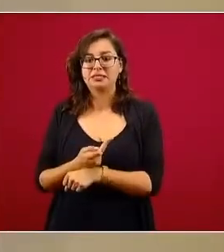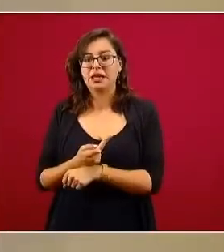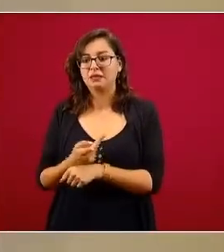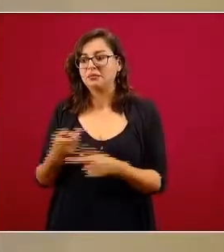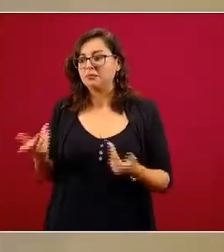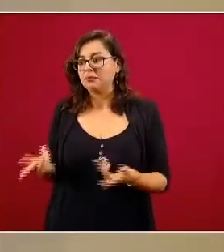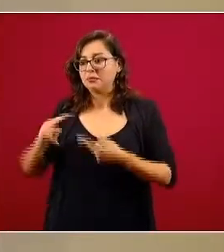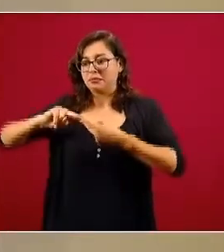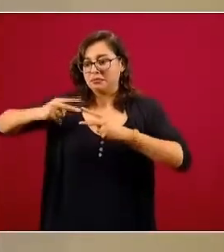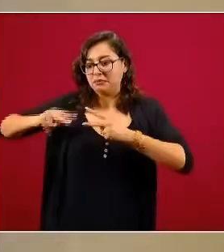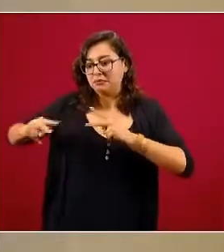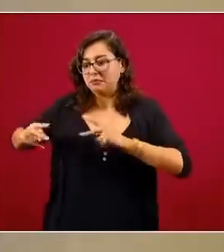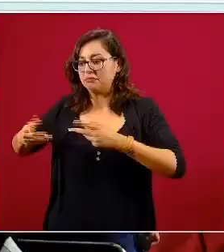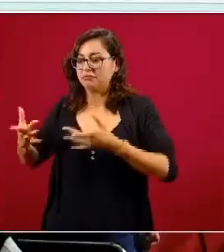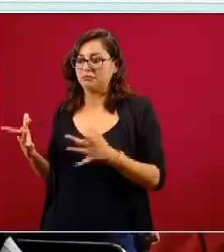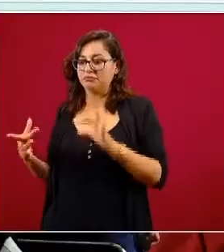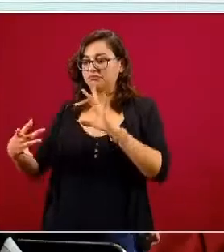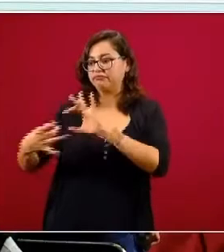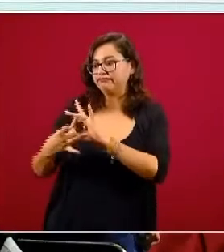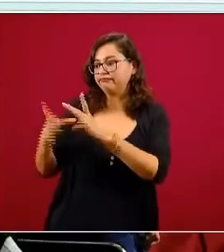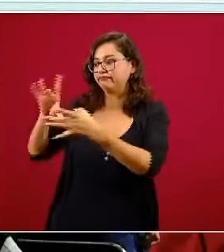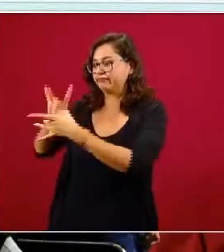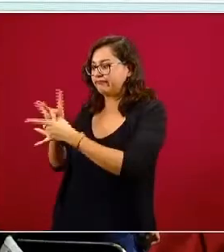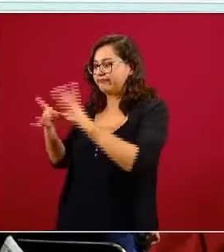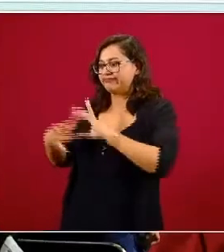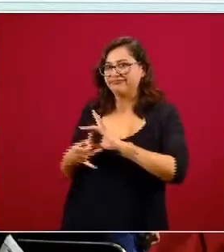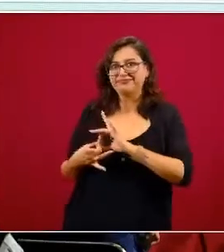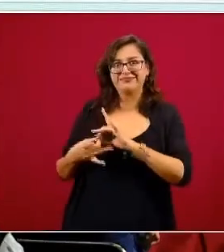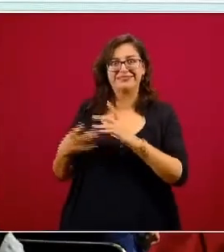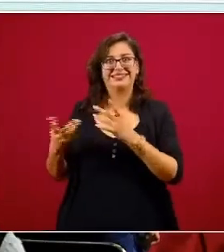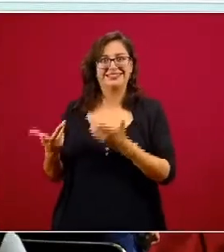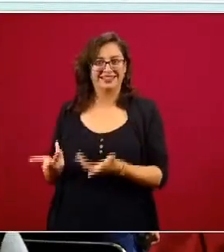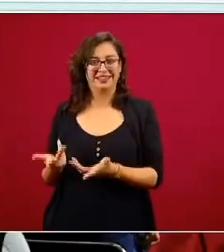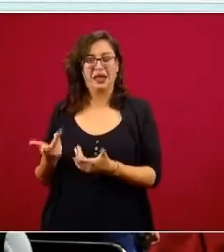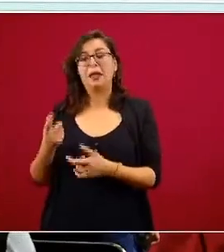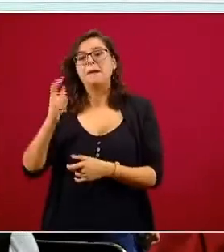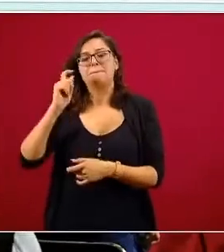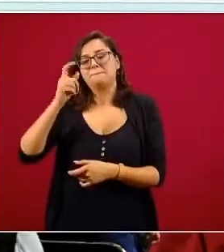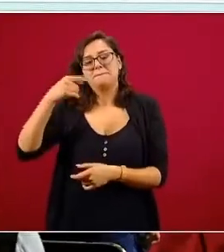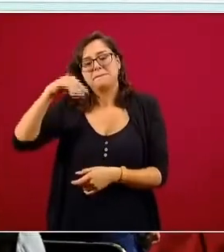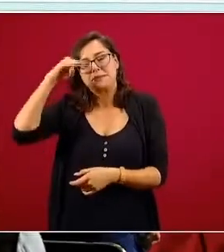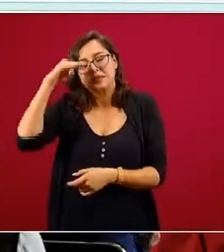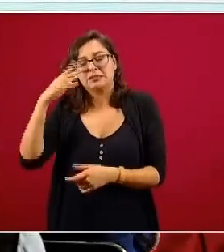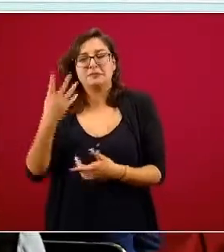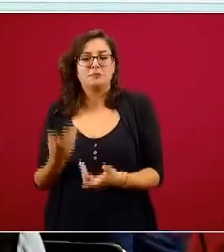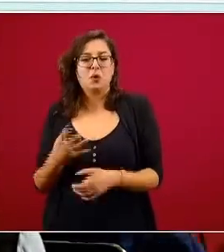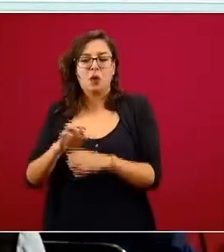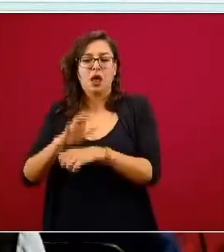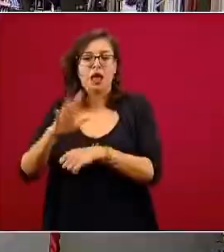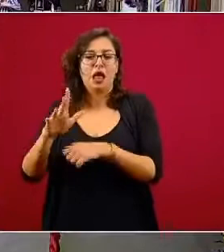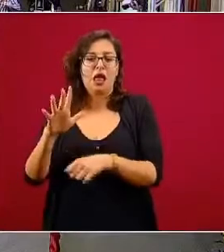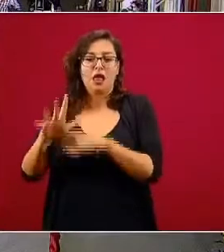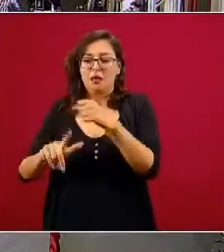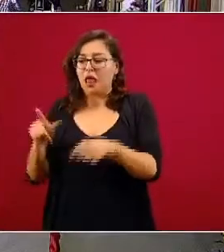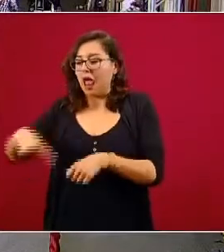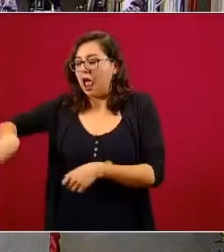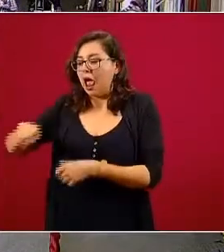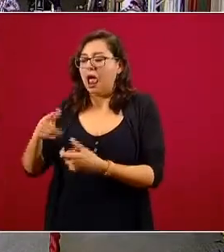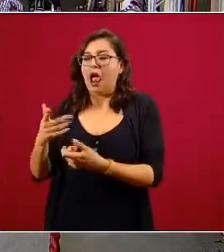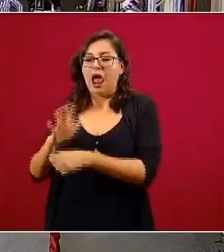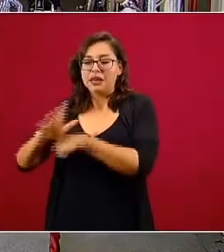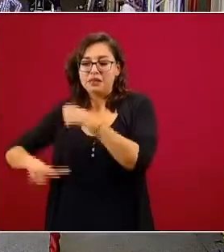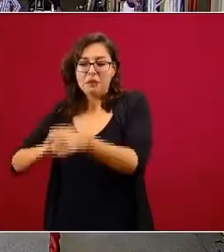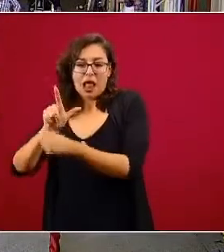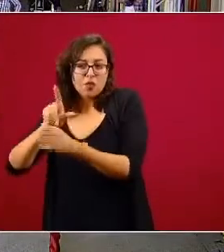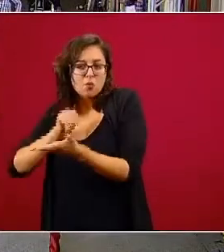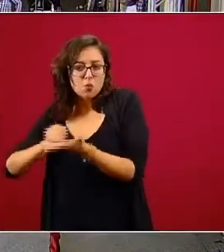genética. Vamos a pensar en una especie clásicamente productora de recombinación genética, los porcinos, los